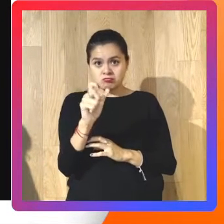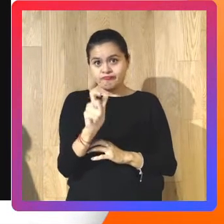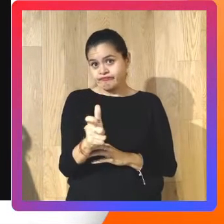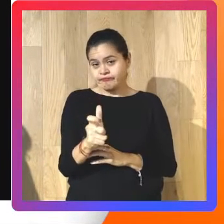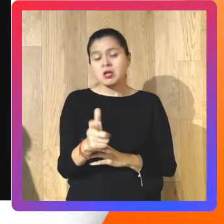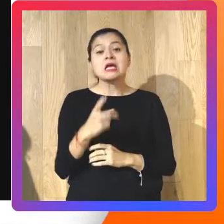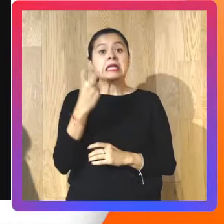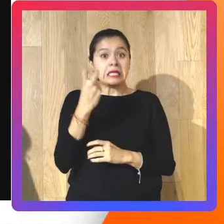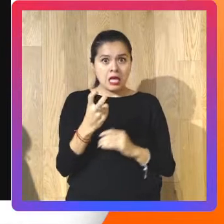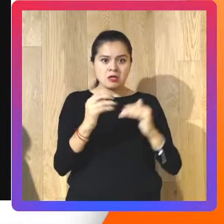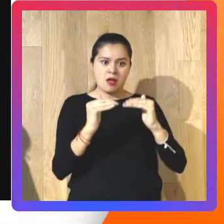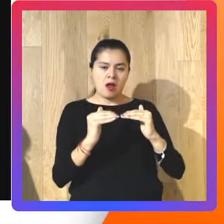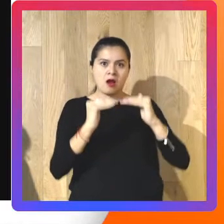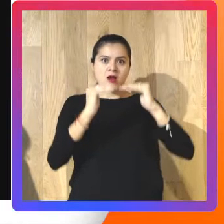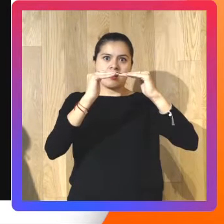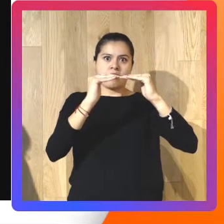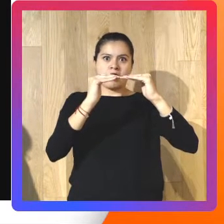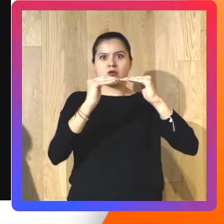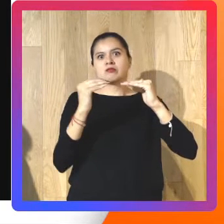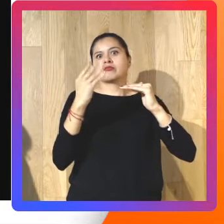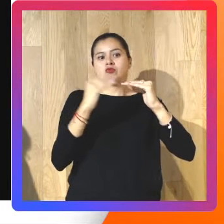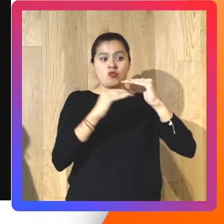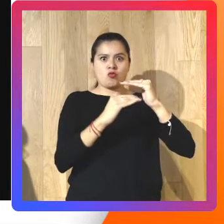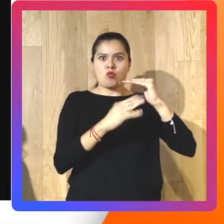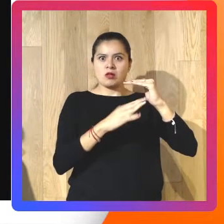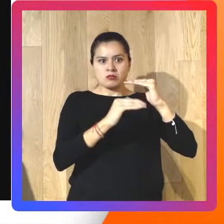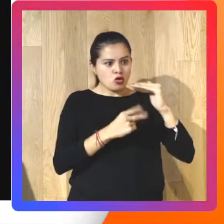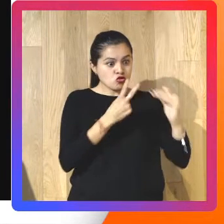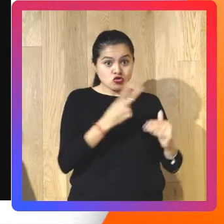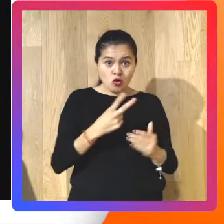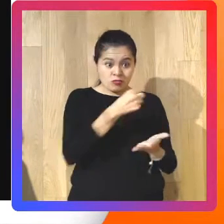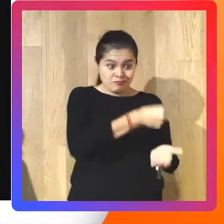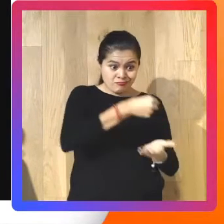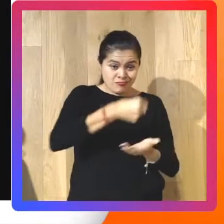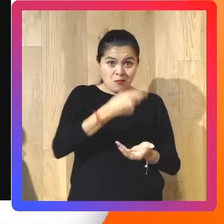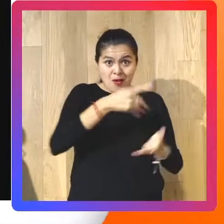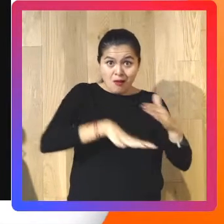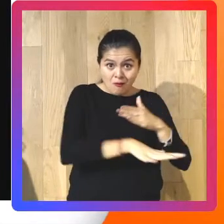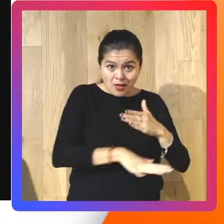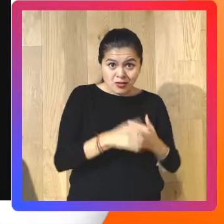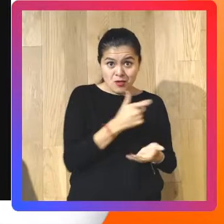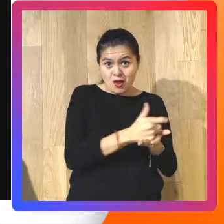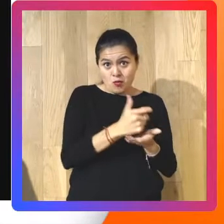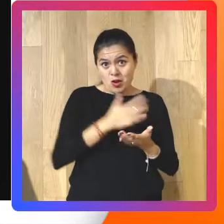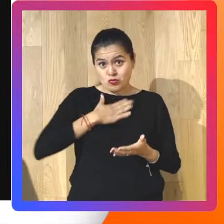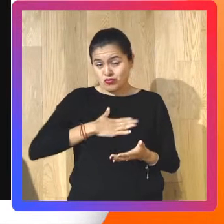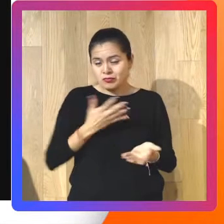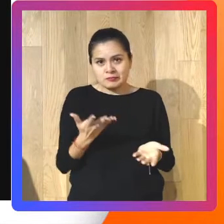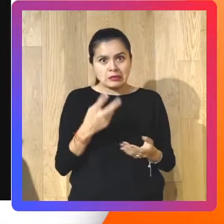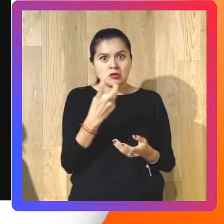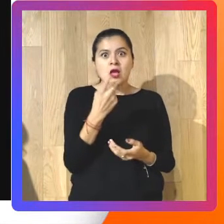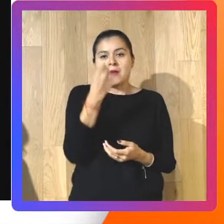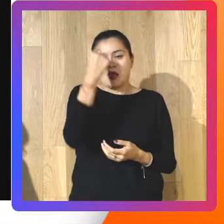todavía es arriba del promedio del decil 4, está abajo de 2 canastas básicas por persona. Y recuerden que esto es ingreso por hogar.